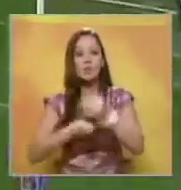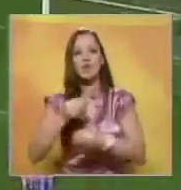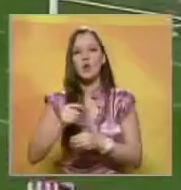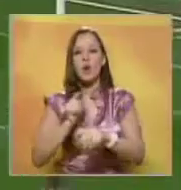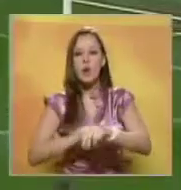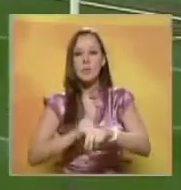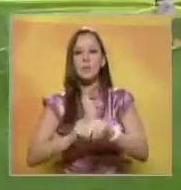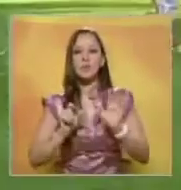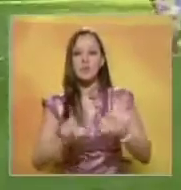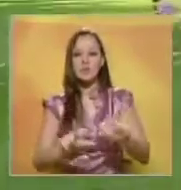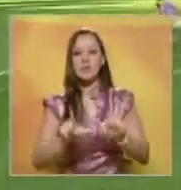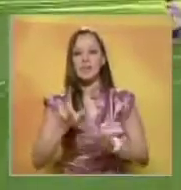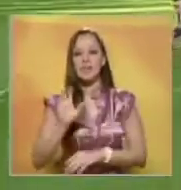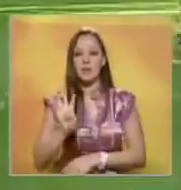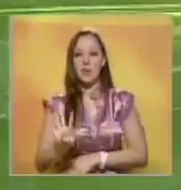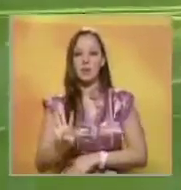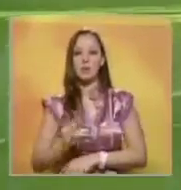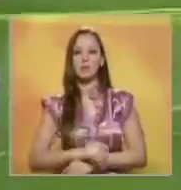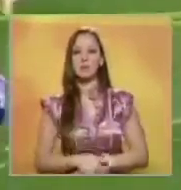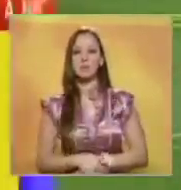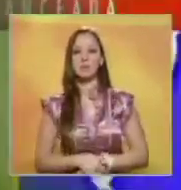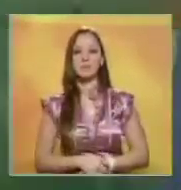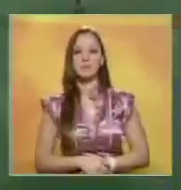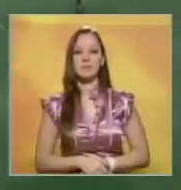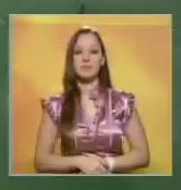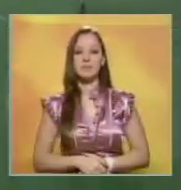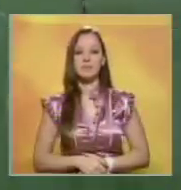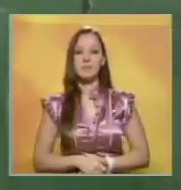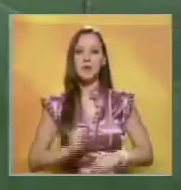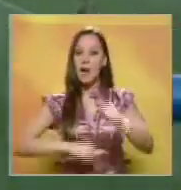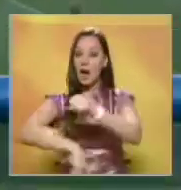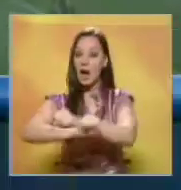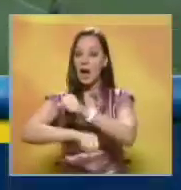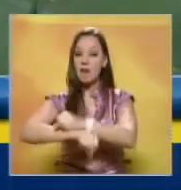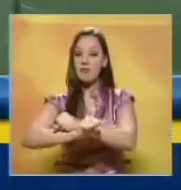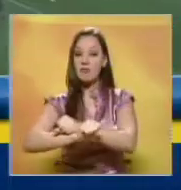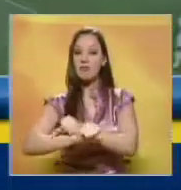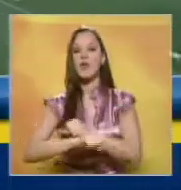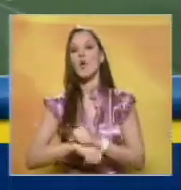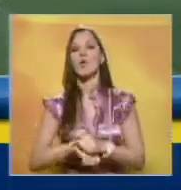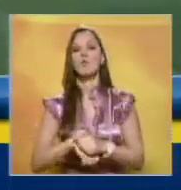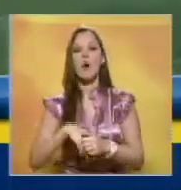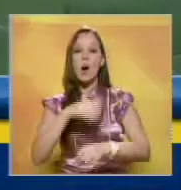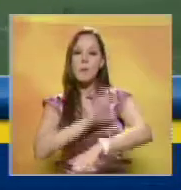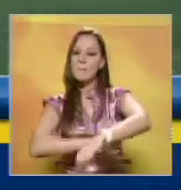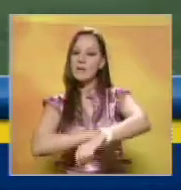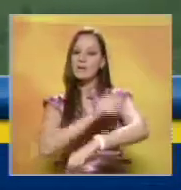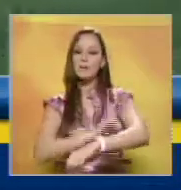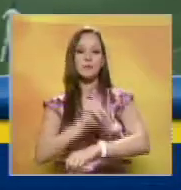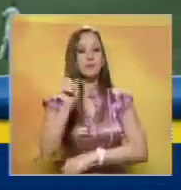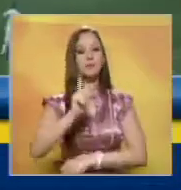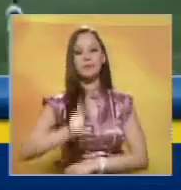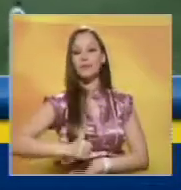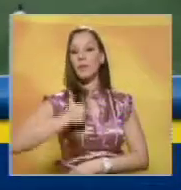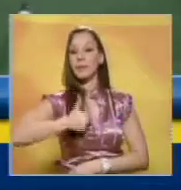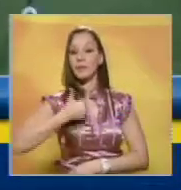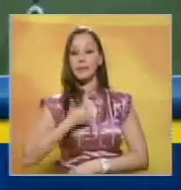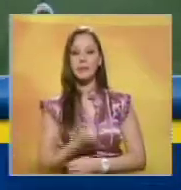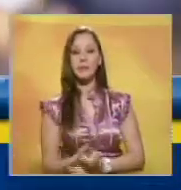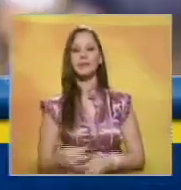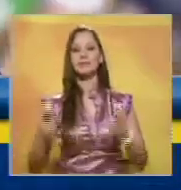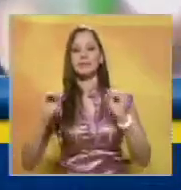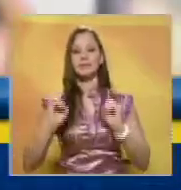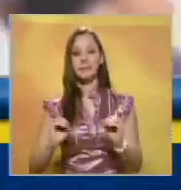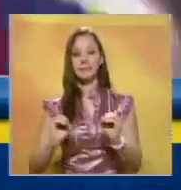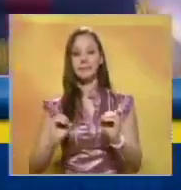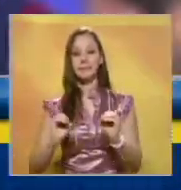minuto 74. El Fútbol Club Barcelona no aprovechó el resultado del Atlético, empató a 0 en su visita